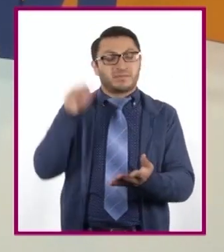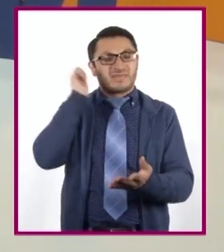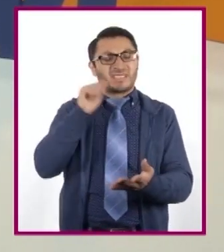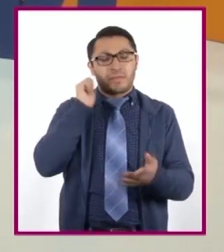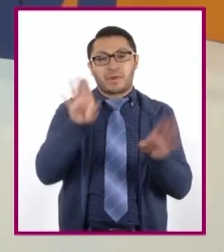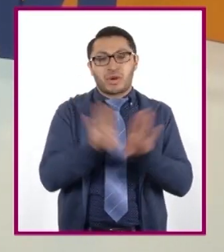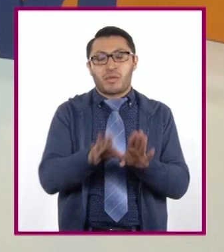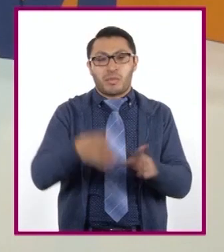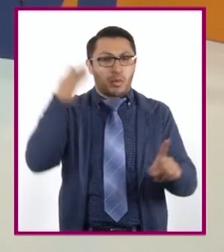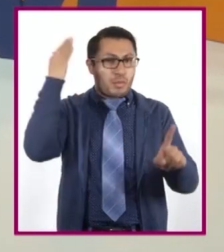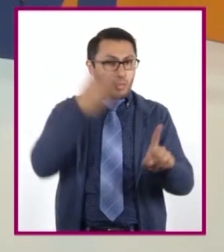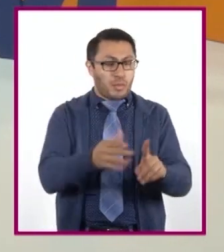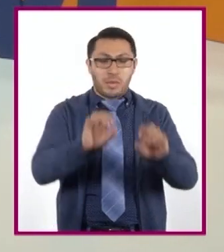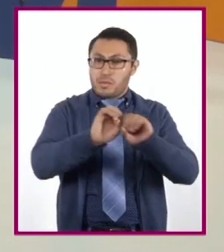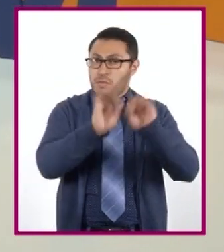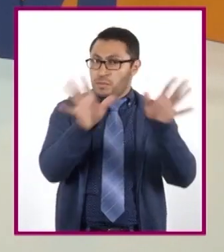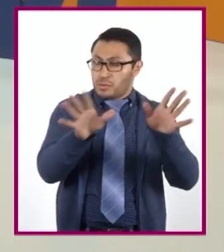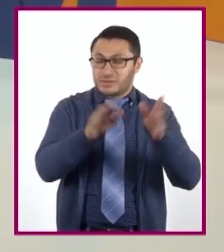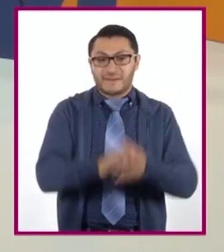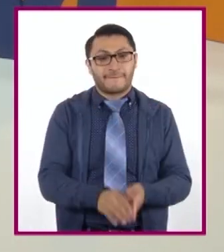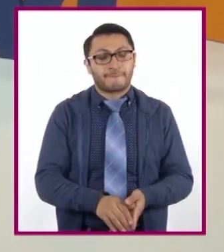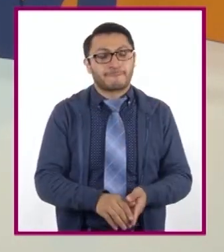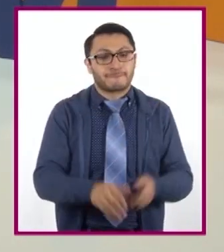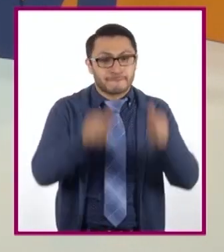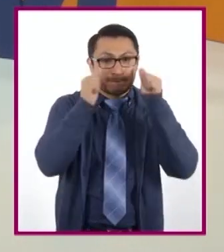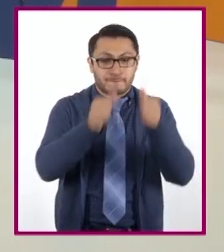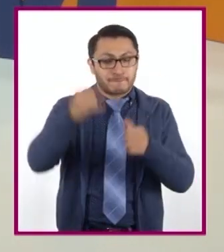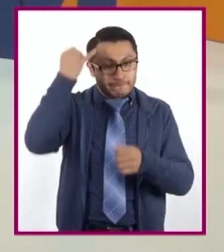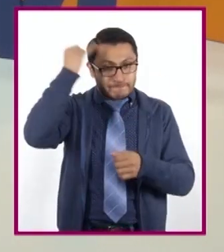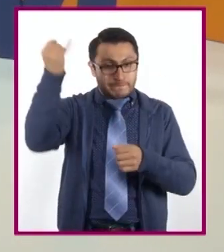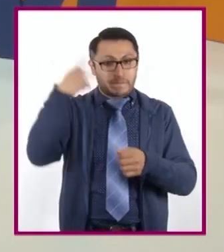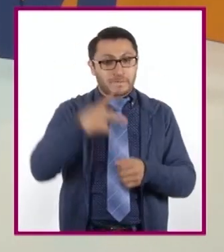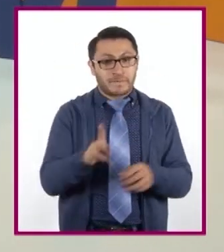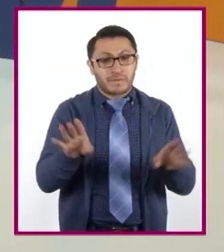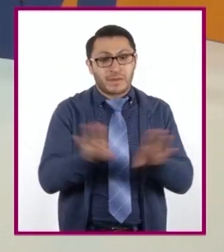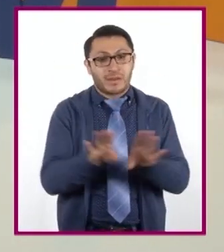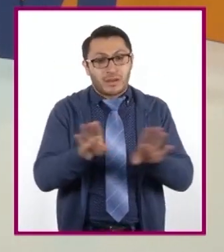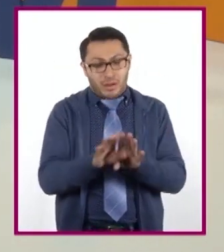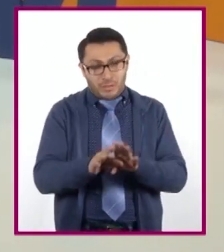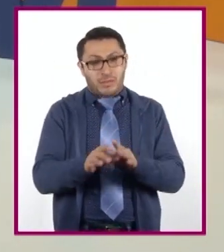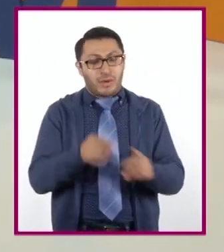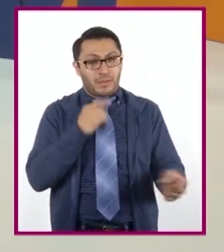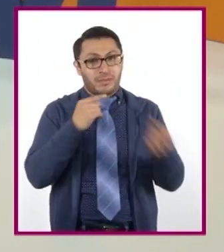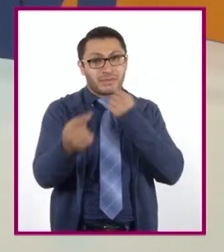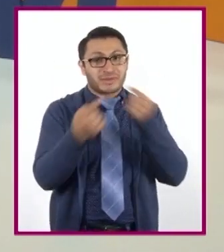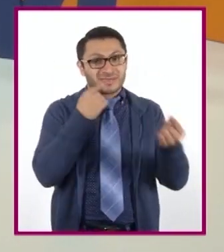la información o ideas que expongan, pero mantiene activa la discusión.